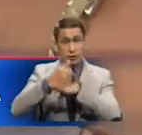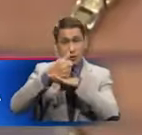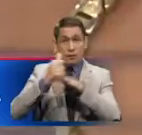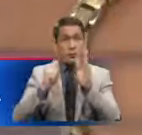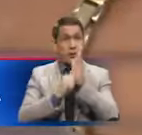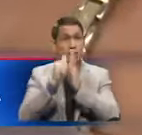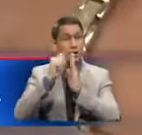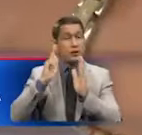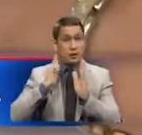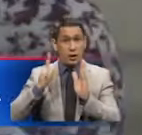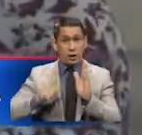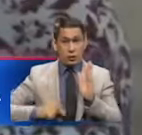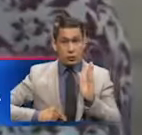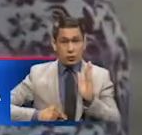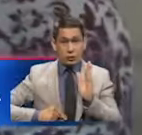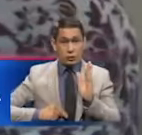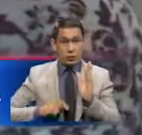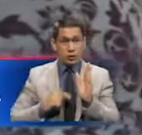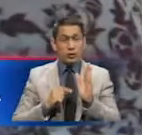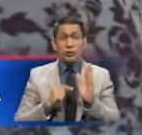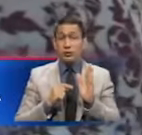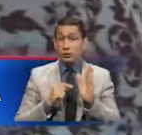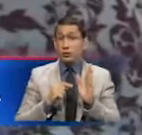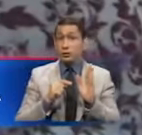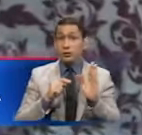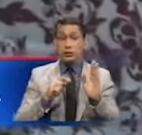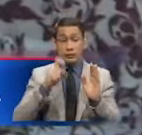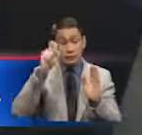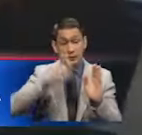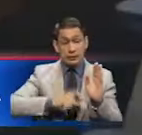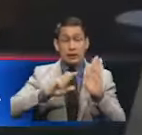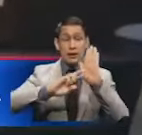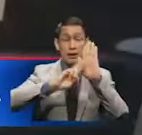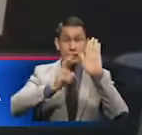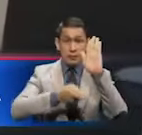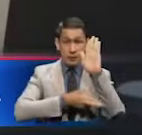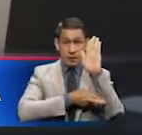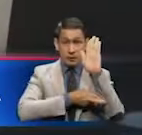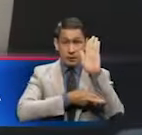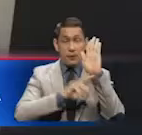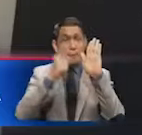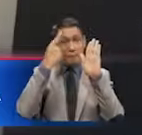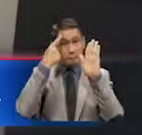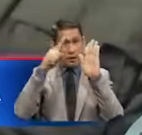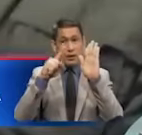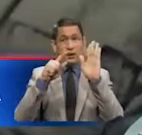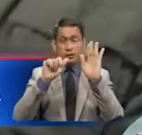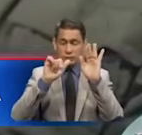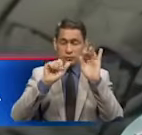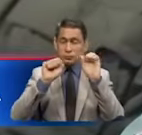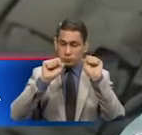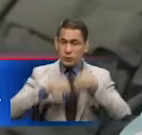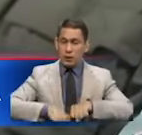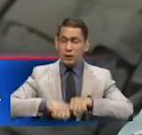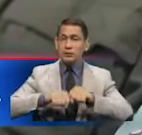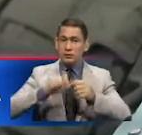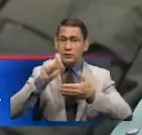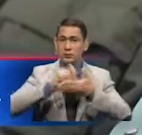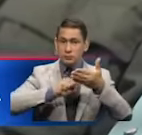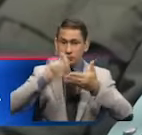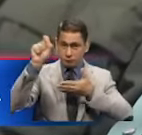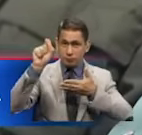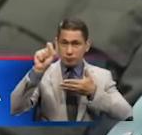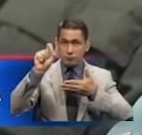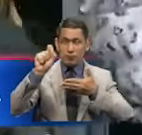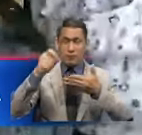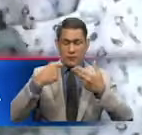Salud implementen de forma temporal un reglamento con el cual se pueda aplicar este procedimiento hasta que en el plazo de